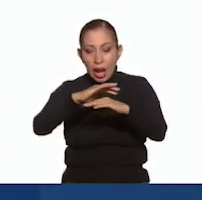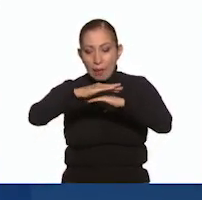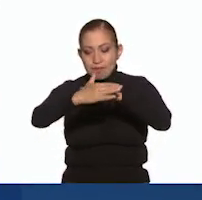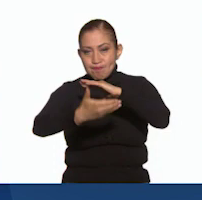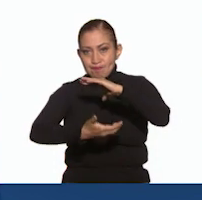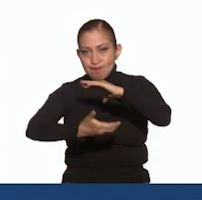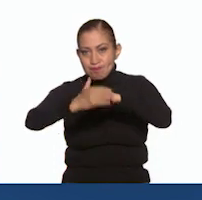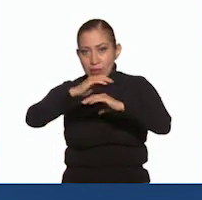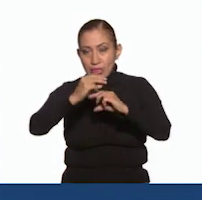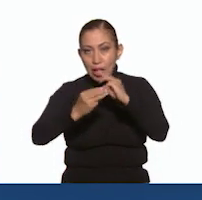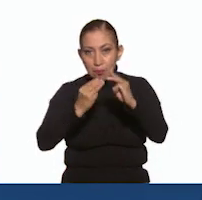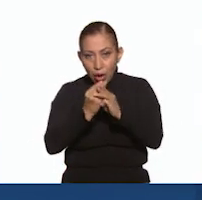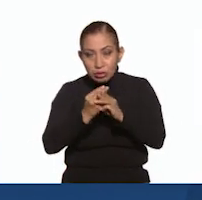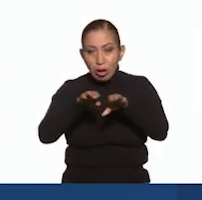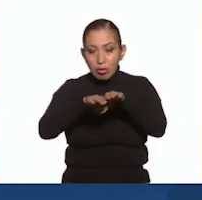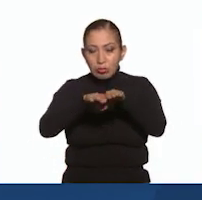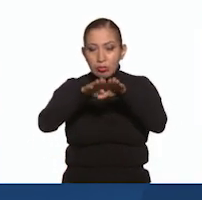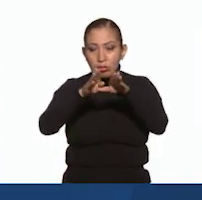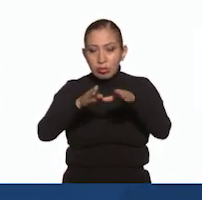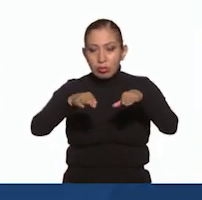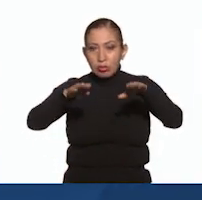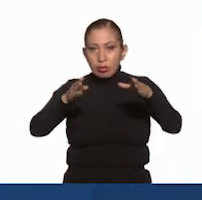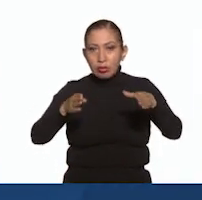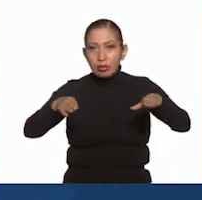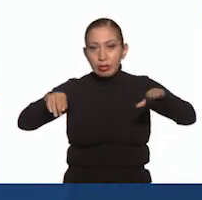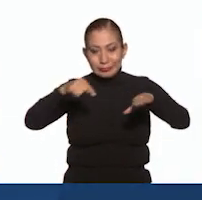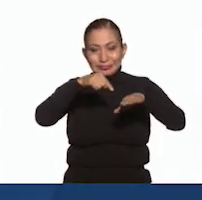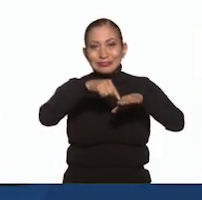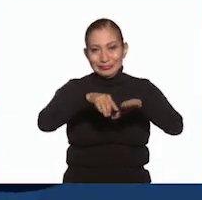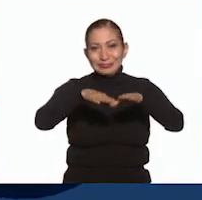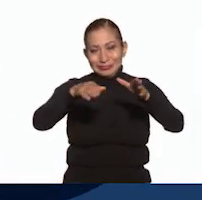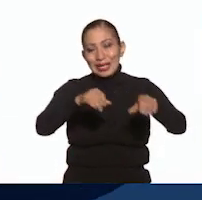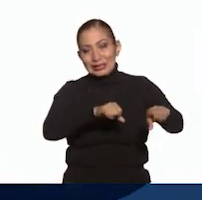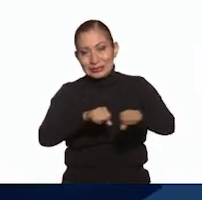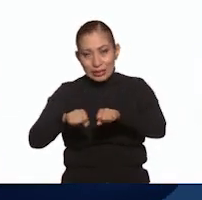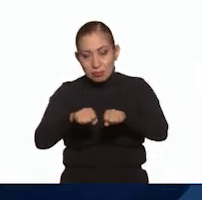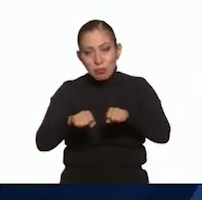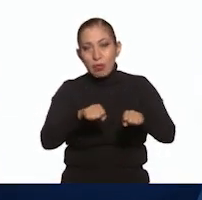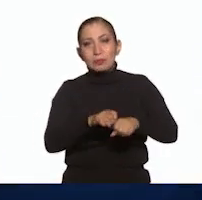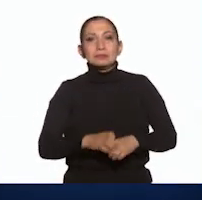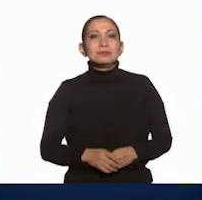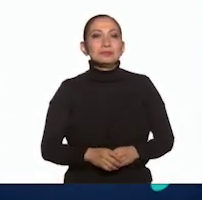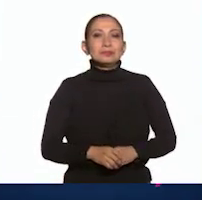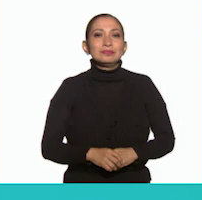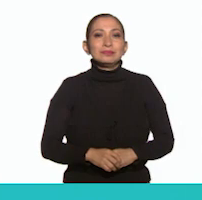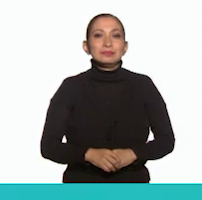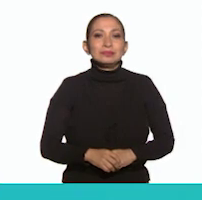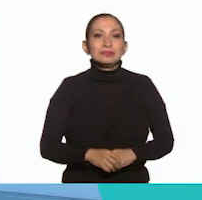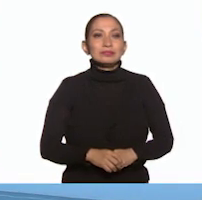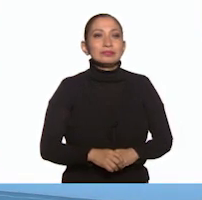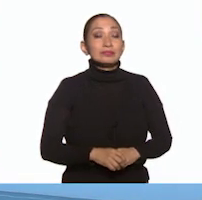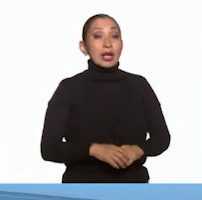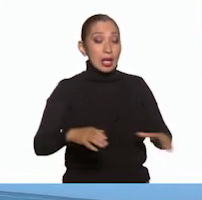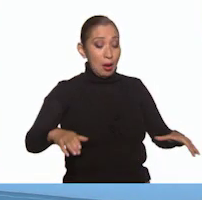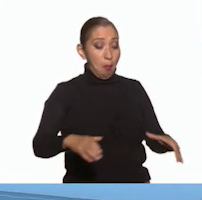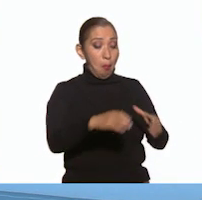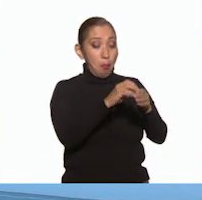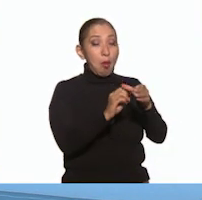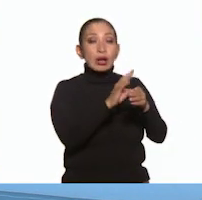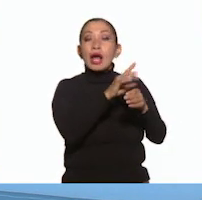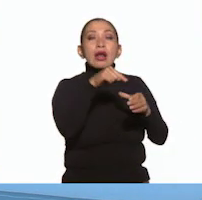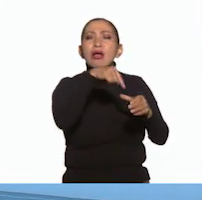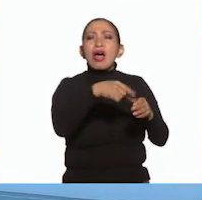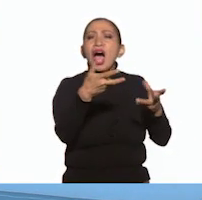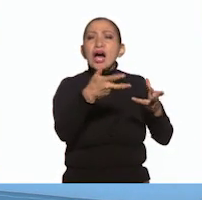terrestre en forma de ondas que son precisamente los sismos o temblores. Y los volcanes se forman